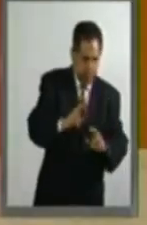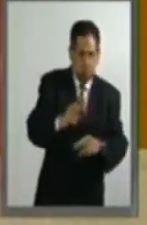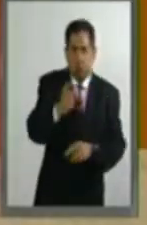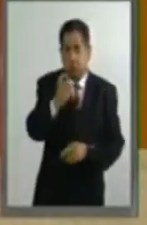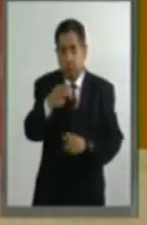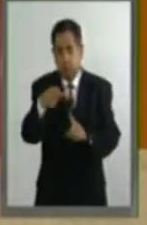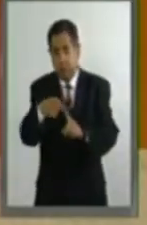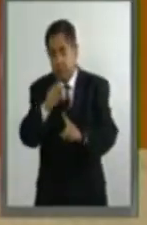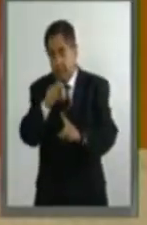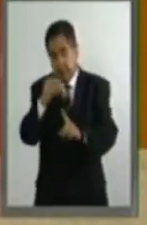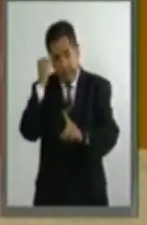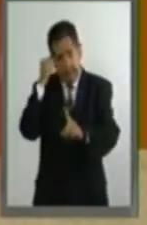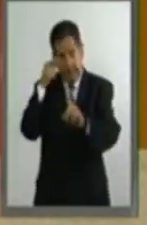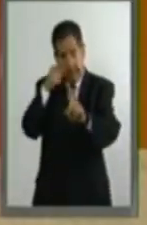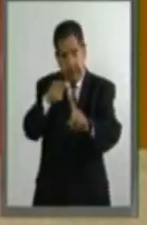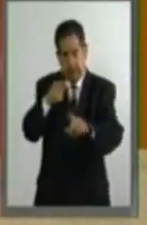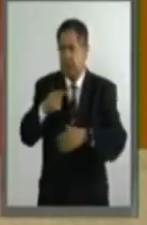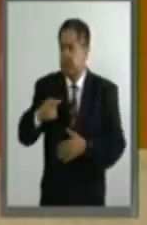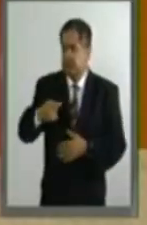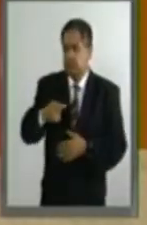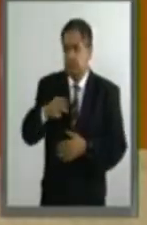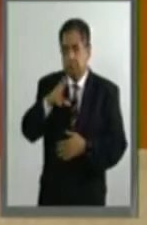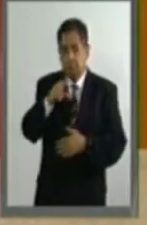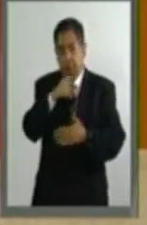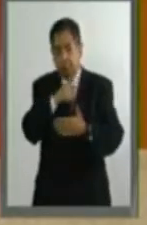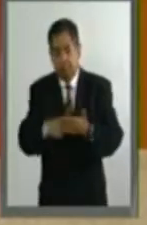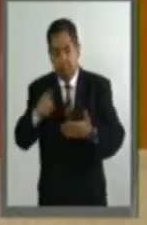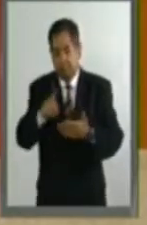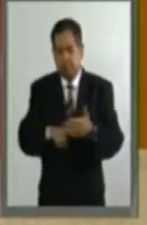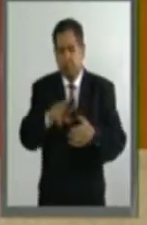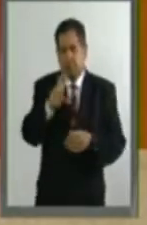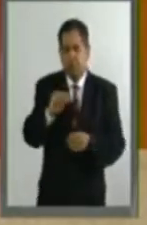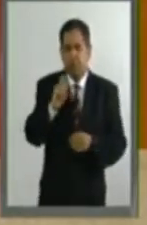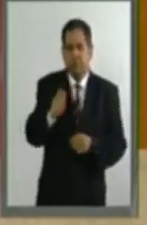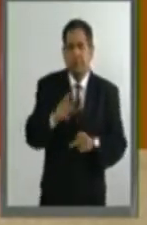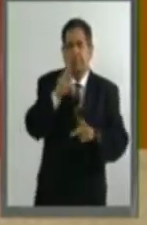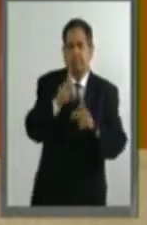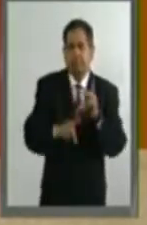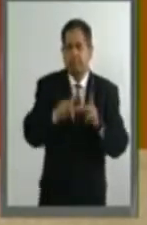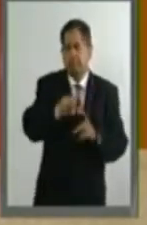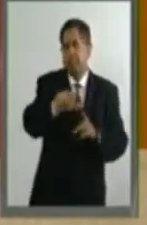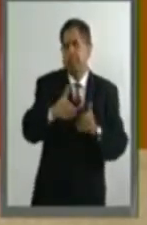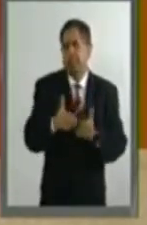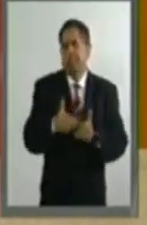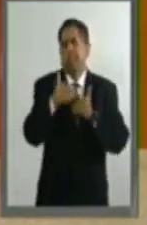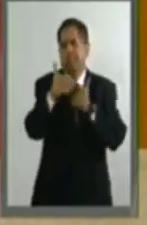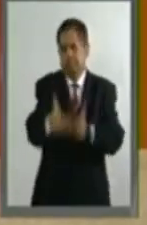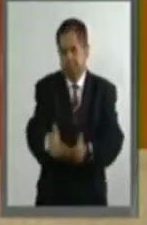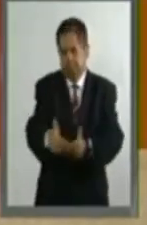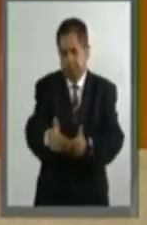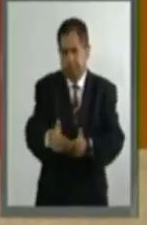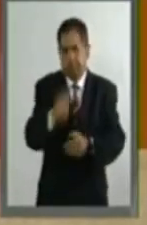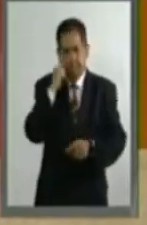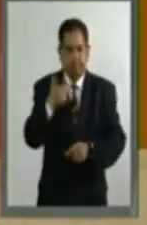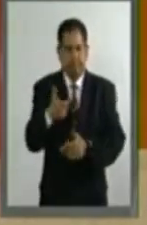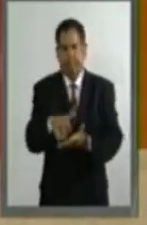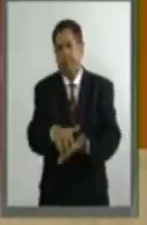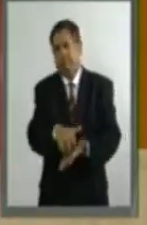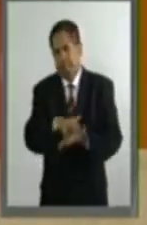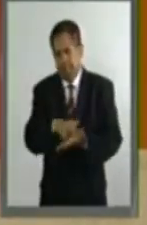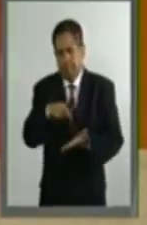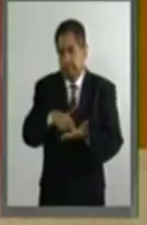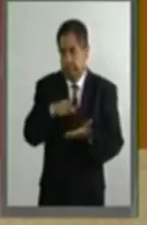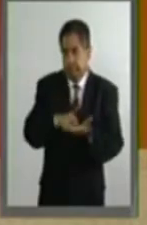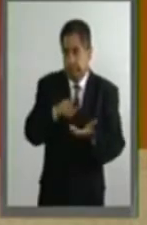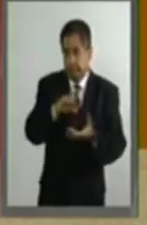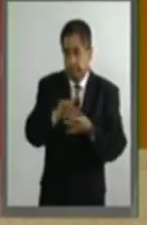el sentido que tiene de no cancelar, sino de prolongar, y por el otro, de establecer ese ahorro que, como aquí también lo